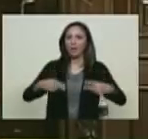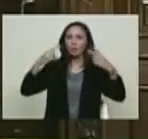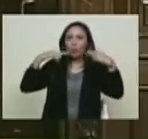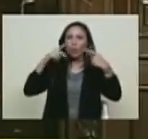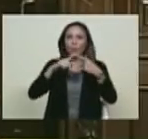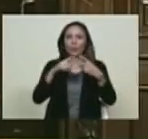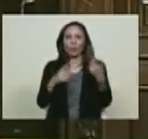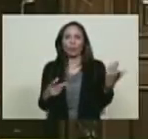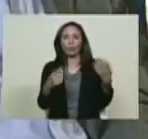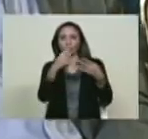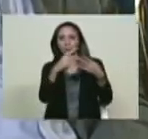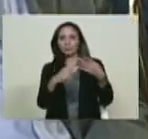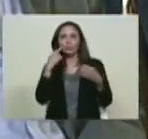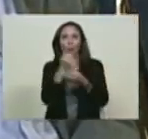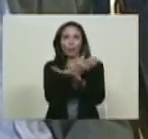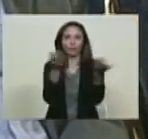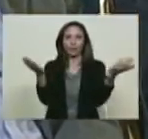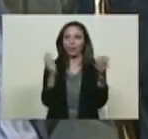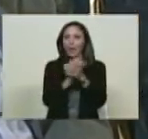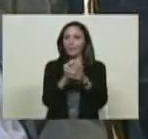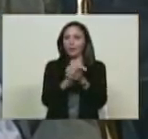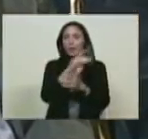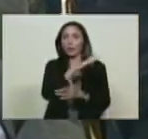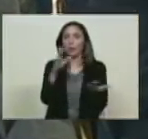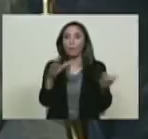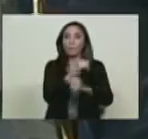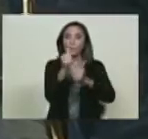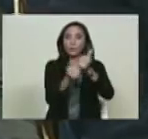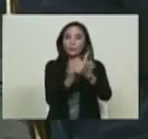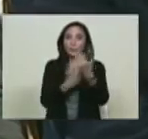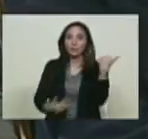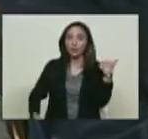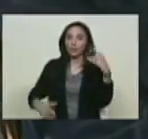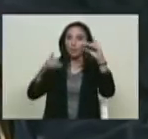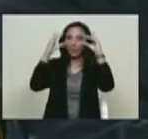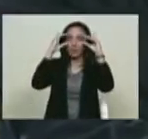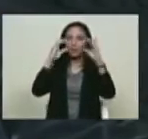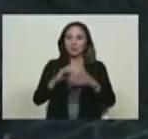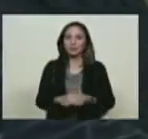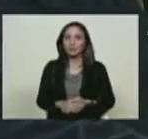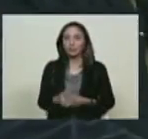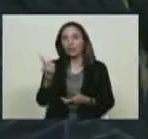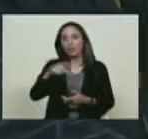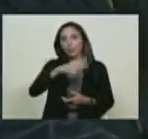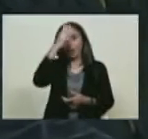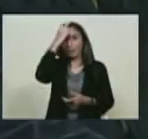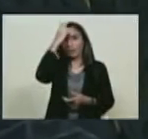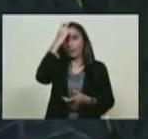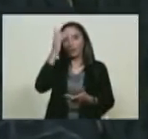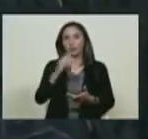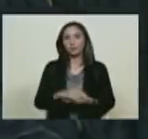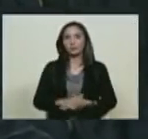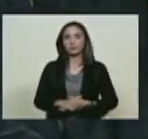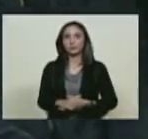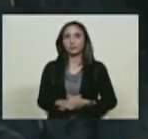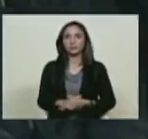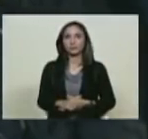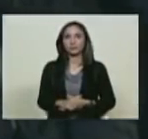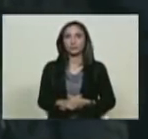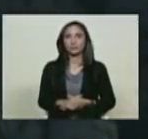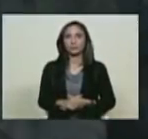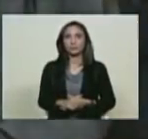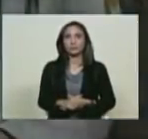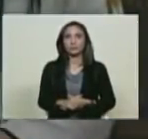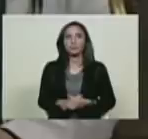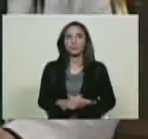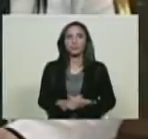Soteldo, Serpa, compañera Delcy, se ha incorporado el compañero Tarek Al-Aissami. Nunca olvido